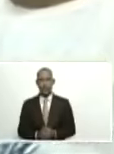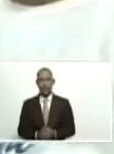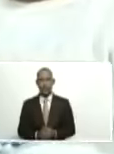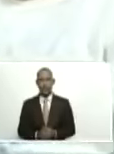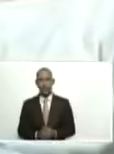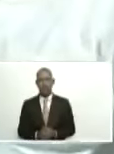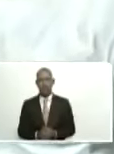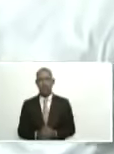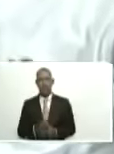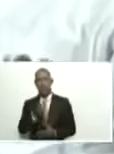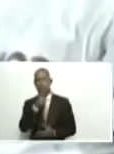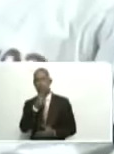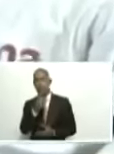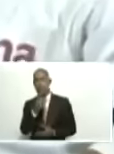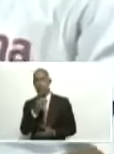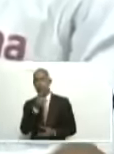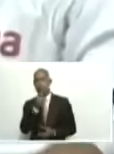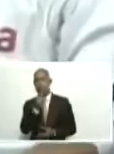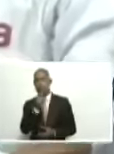Es un buen dato.